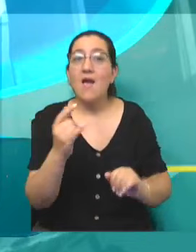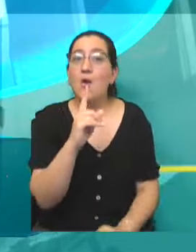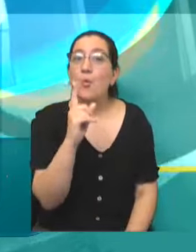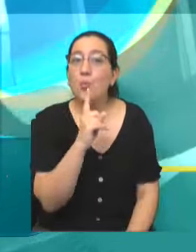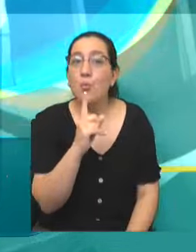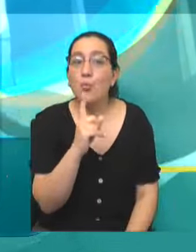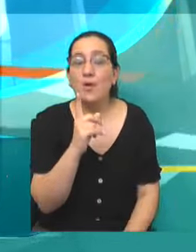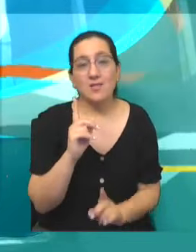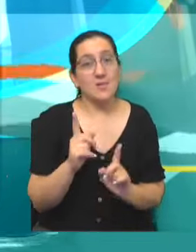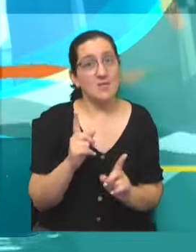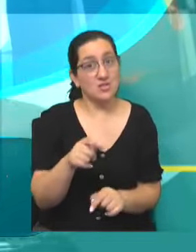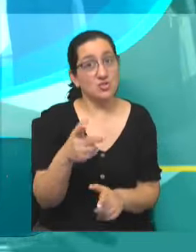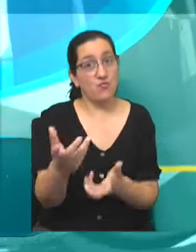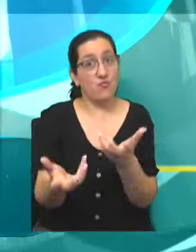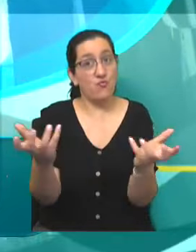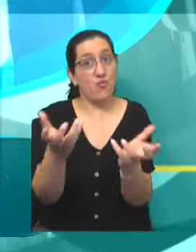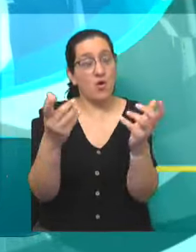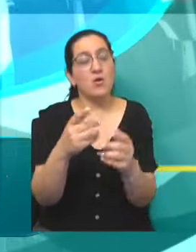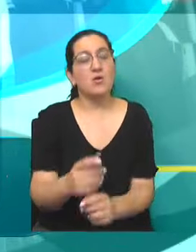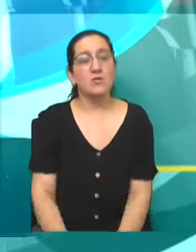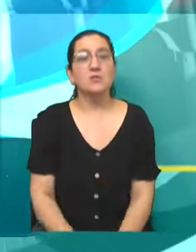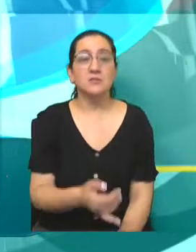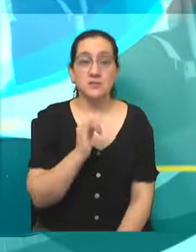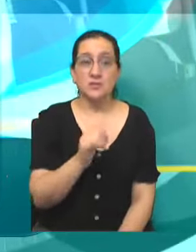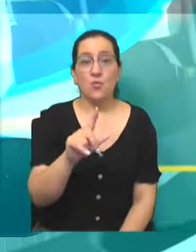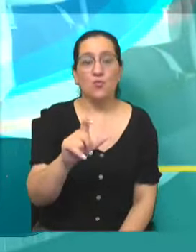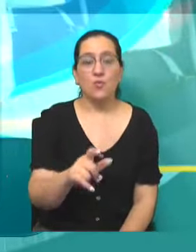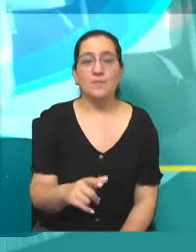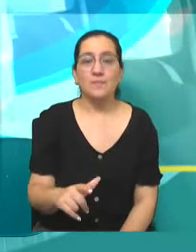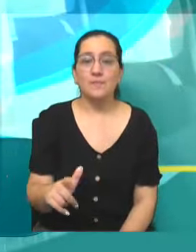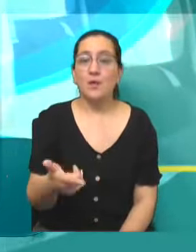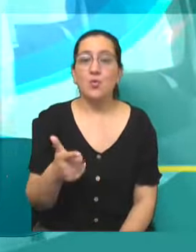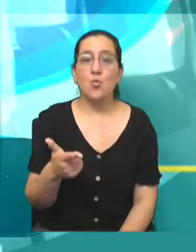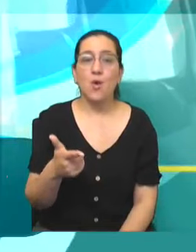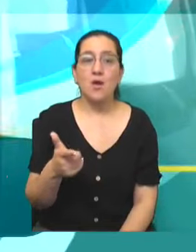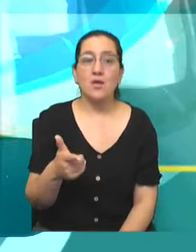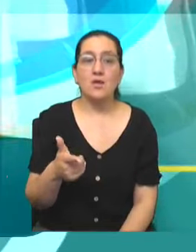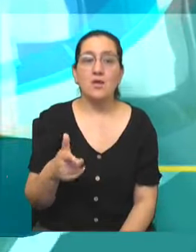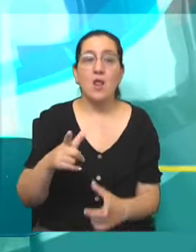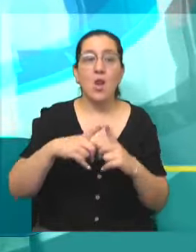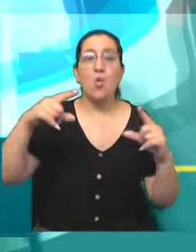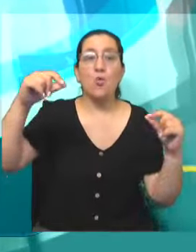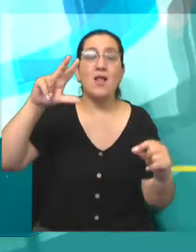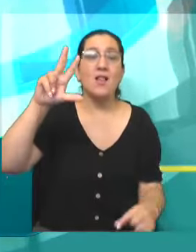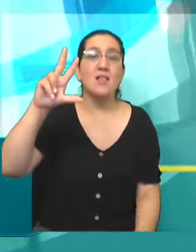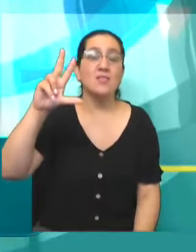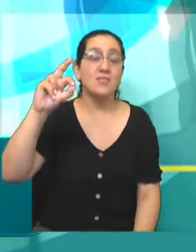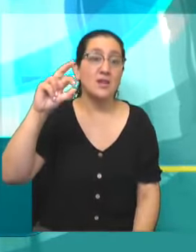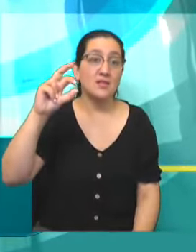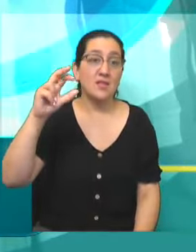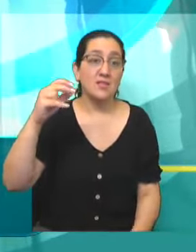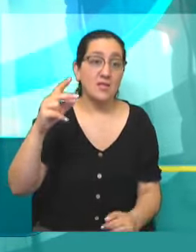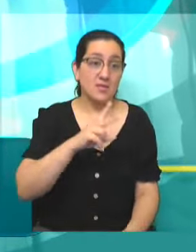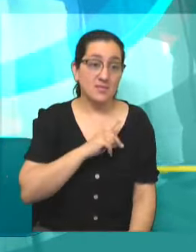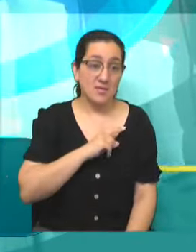Ponemos. Las velas son fuego. Y las prendemos. Por supuesto. Me encantó. No tenemos luna el 30 de diciembre, es la luna nueva. Y llena